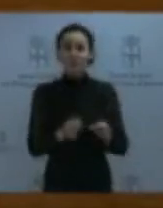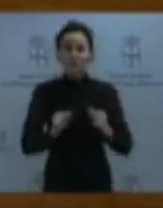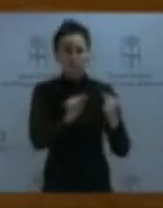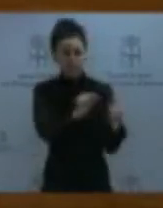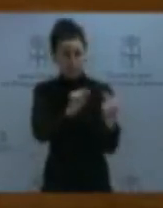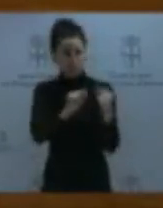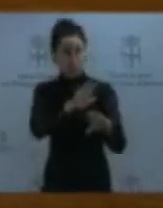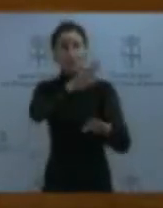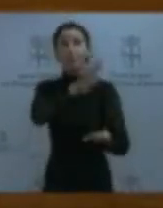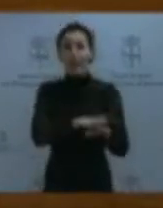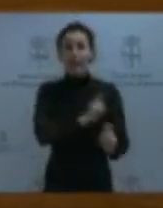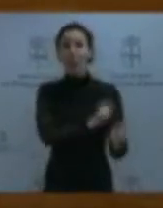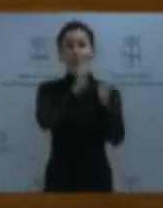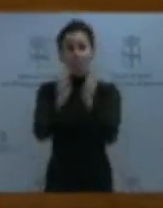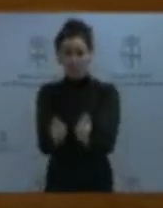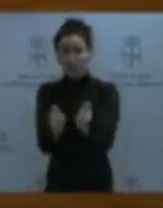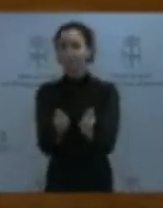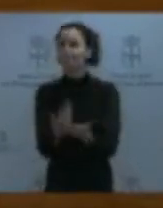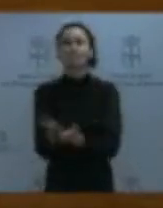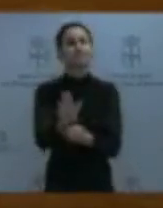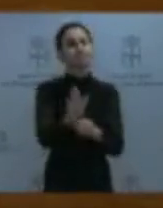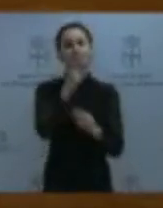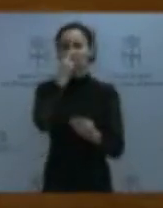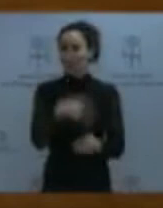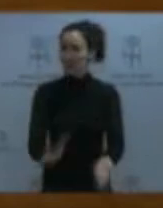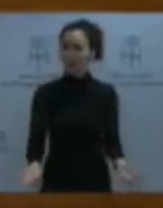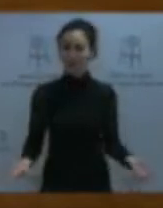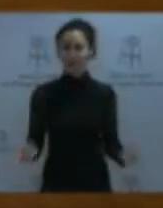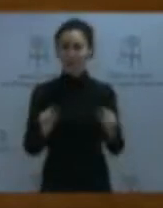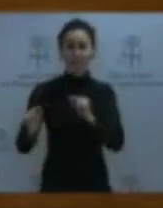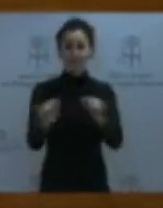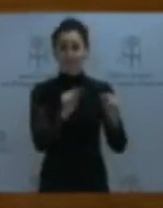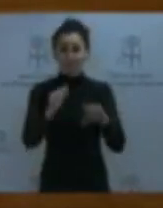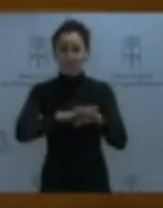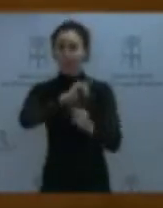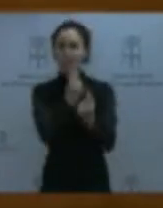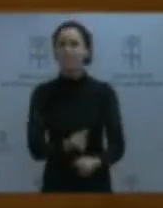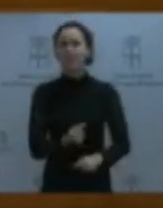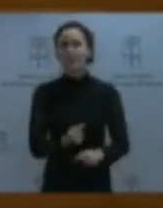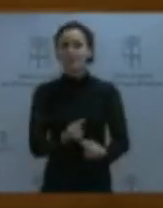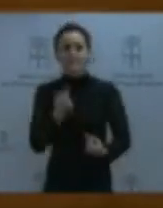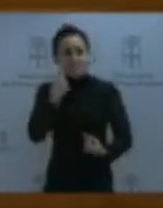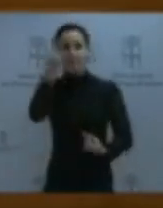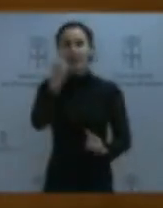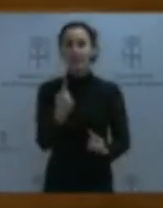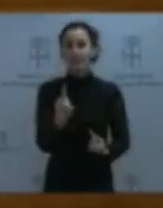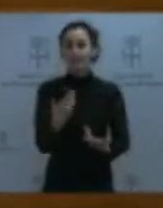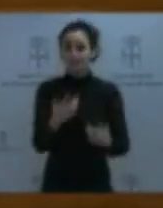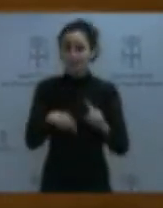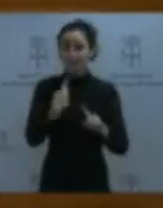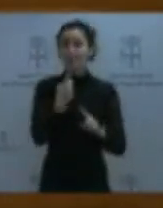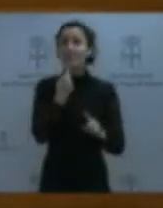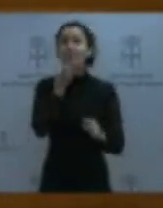investidura y no les valieron nuestras propuestas. Discutimos los presupuestos el primer año y de buenos que eran los suyos, los